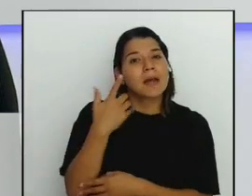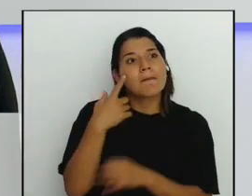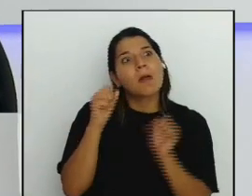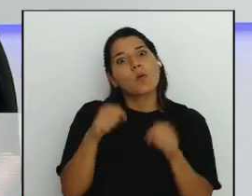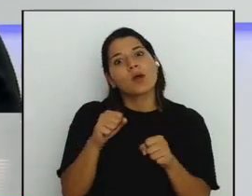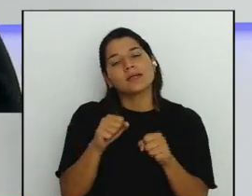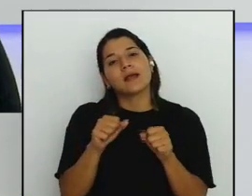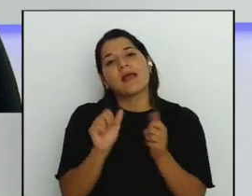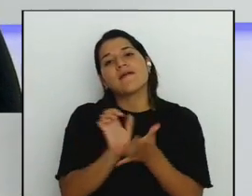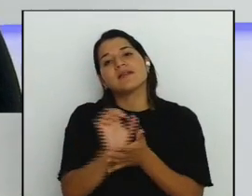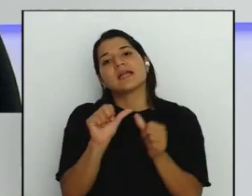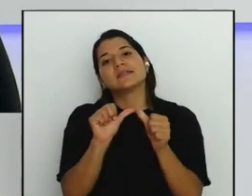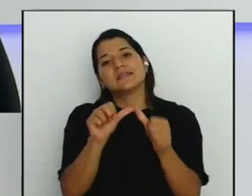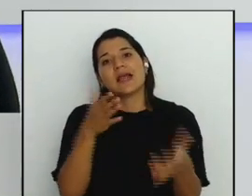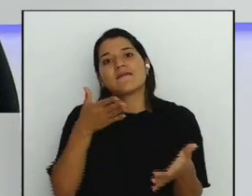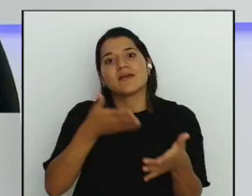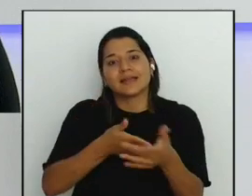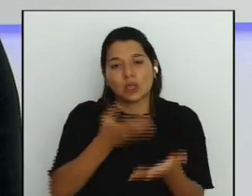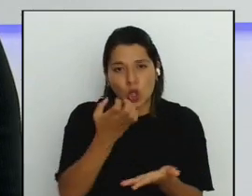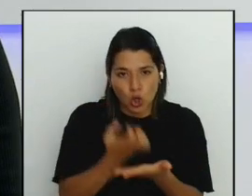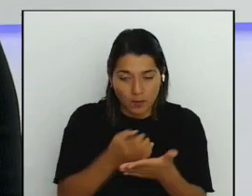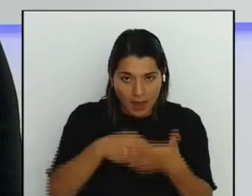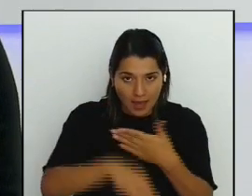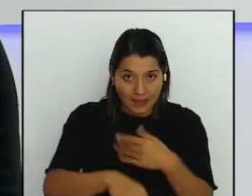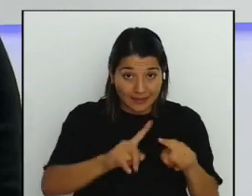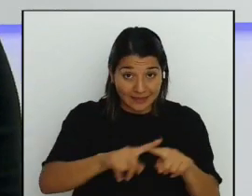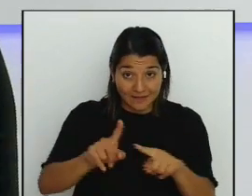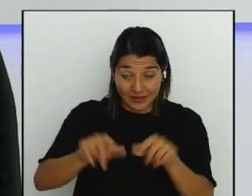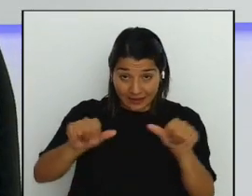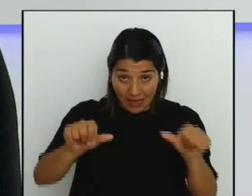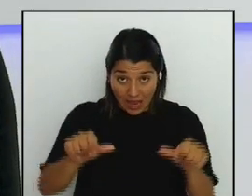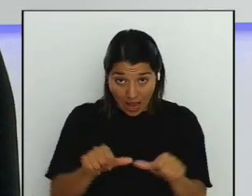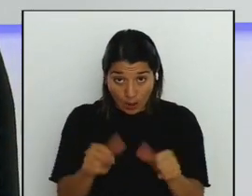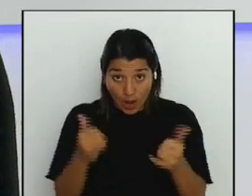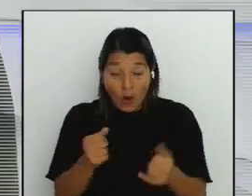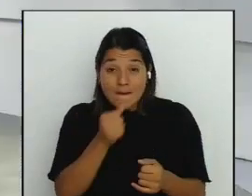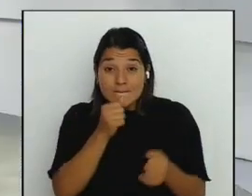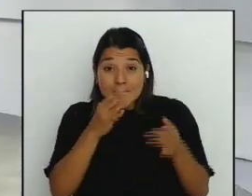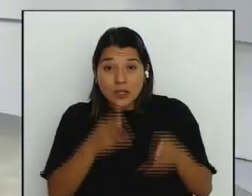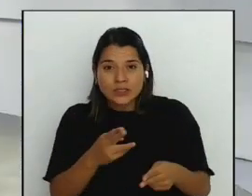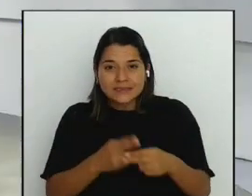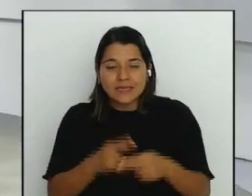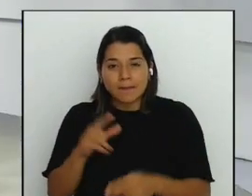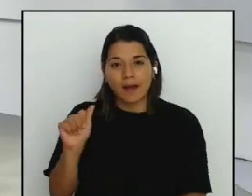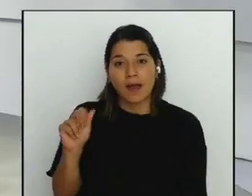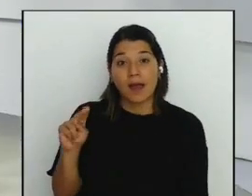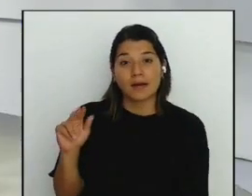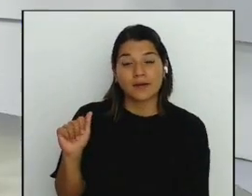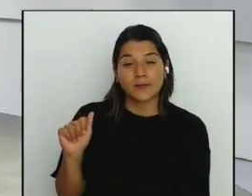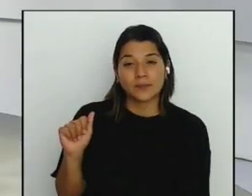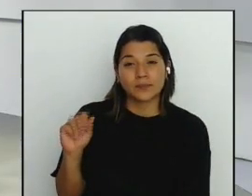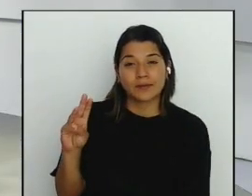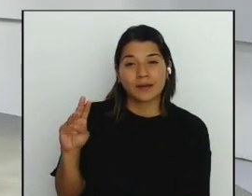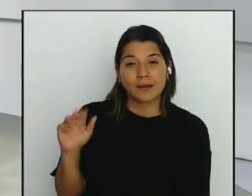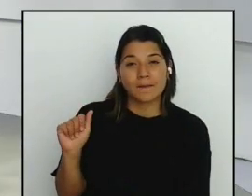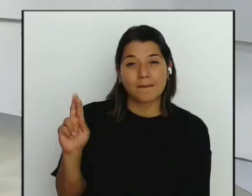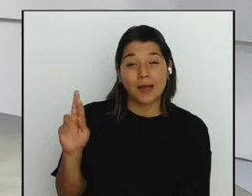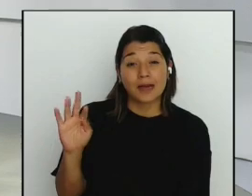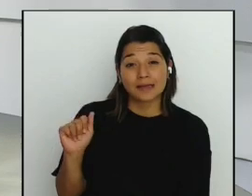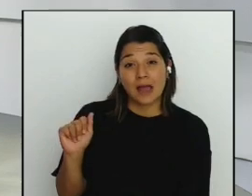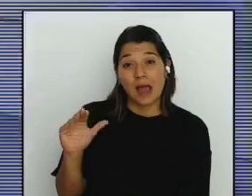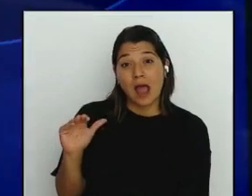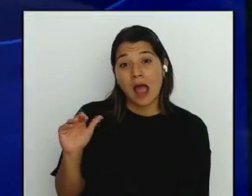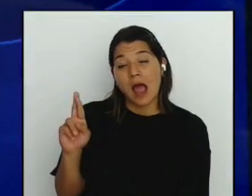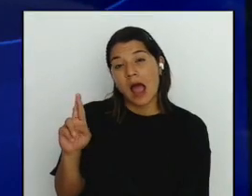diferentes sectores. Ana Marta Arce está con nosotros aquí en el estudio y nos amplía esta información. Ana Marta, buenas noches, ¿cómo estás? ¿Qué tal? Muy buenas noches, Eisel y